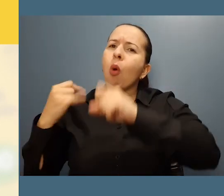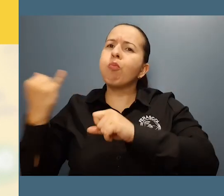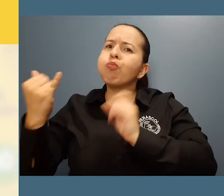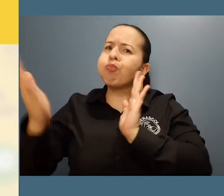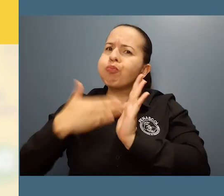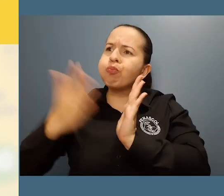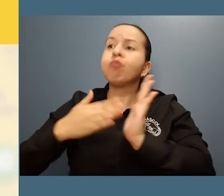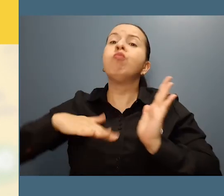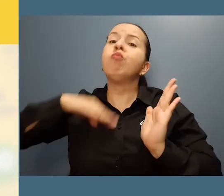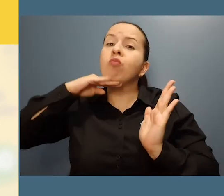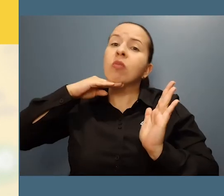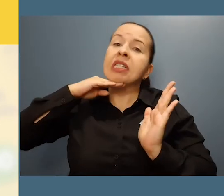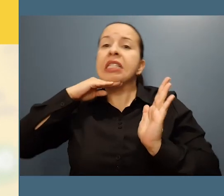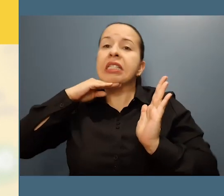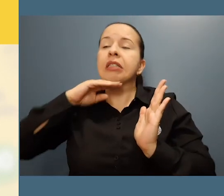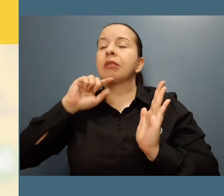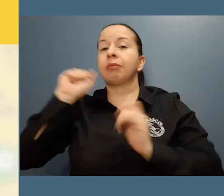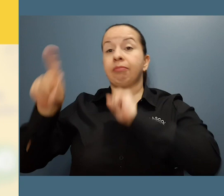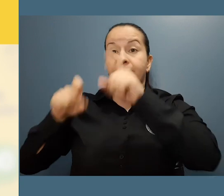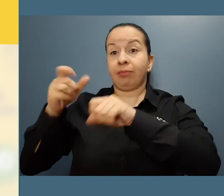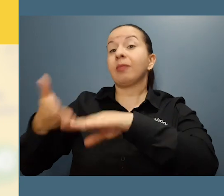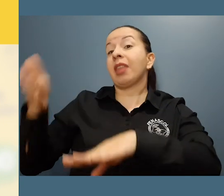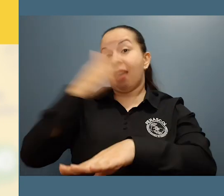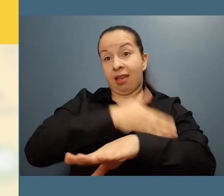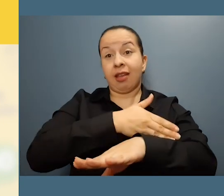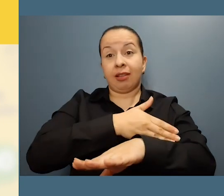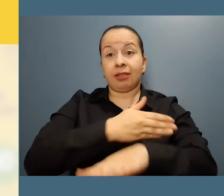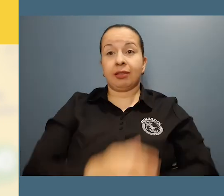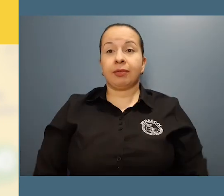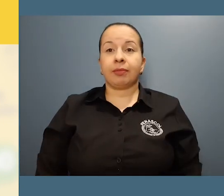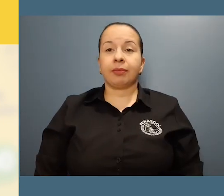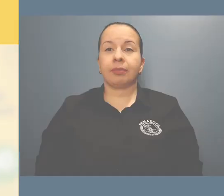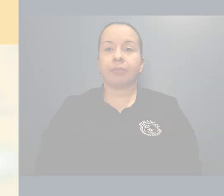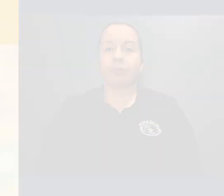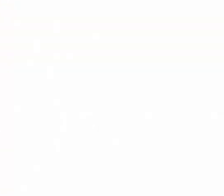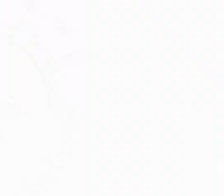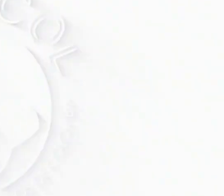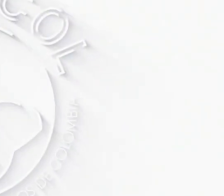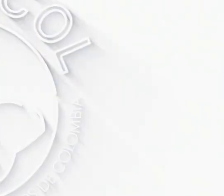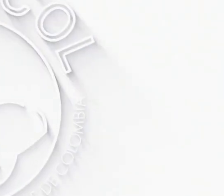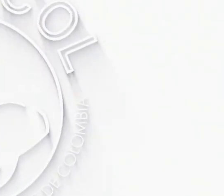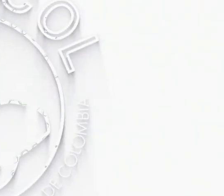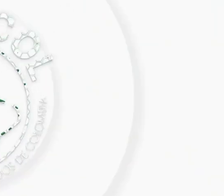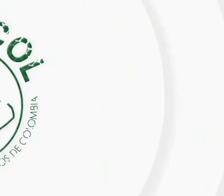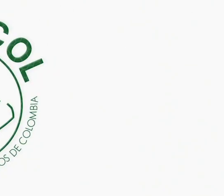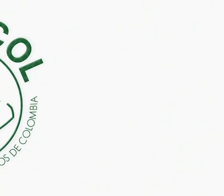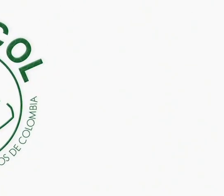capacitacion@fenascol.org.co o 315-305-6924.